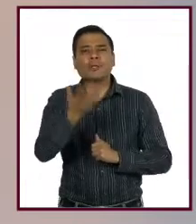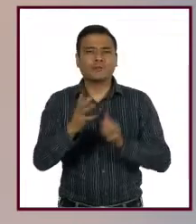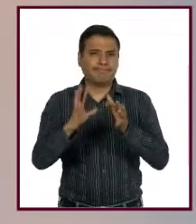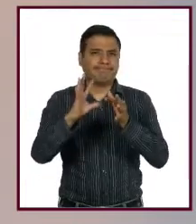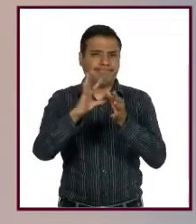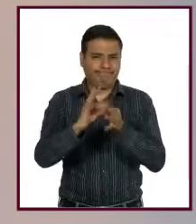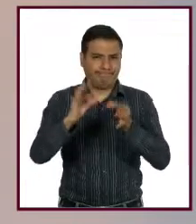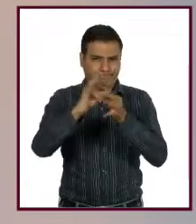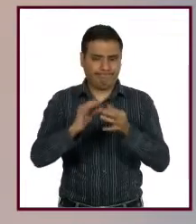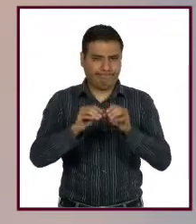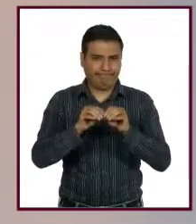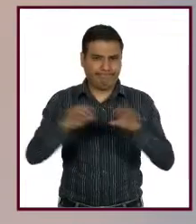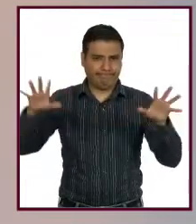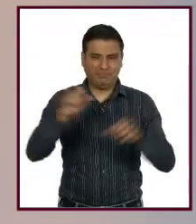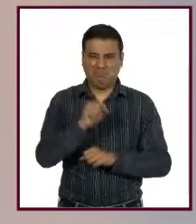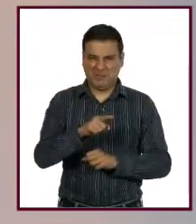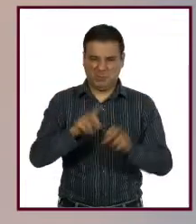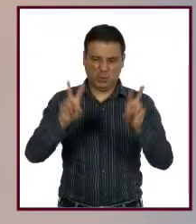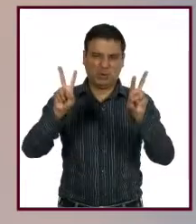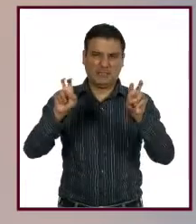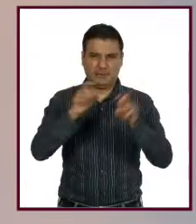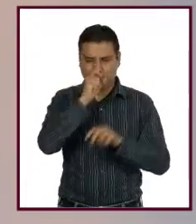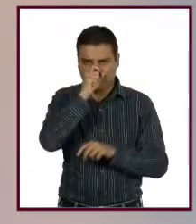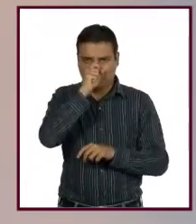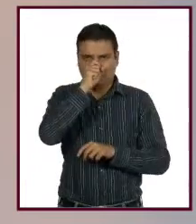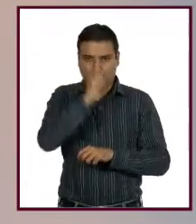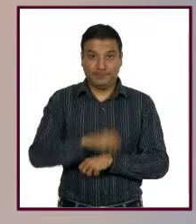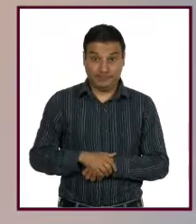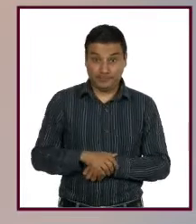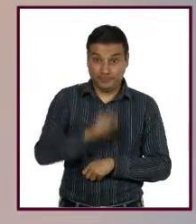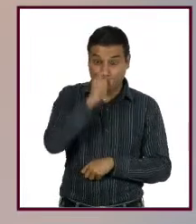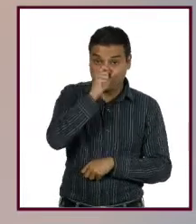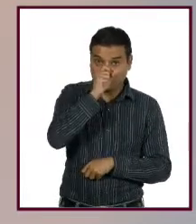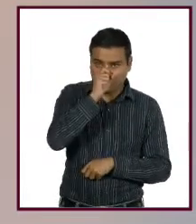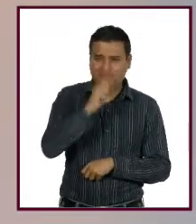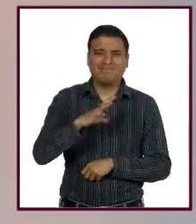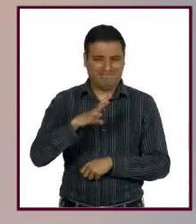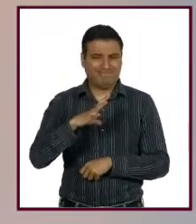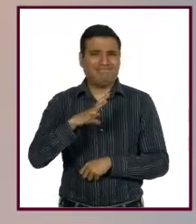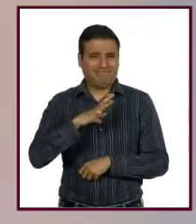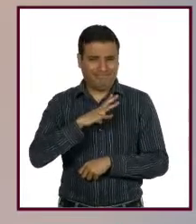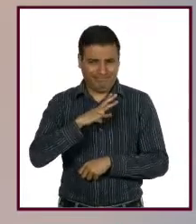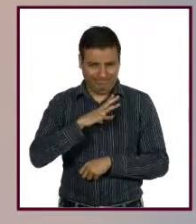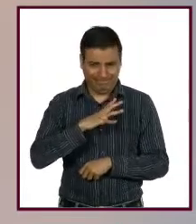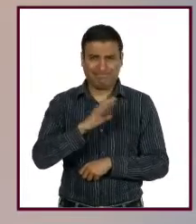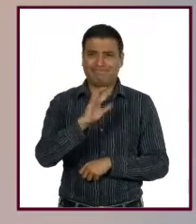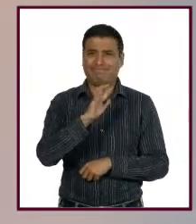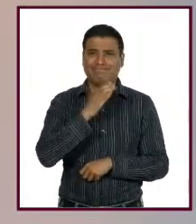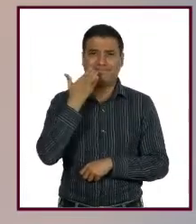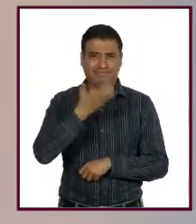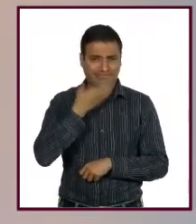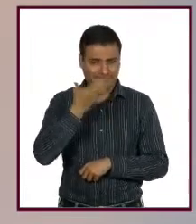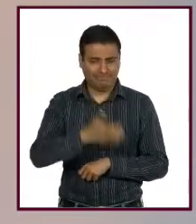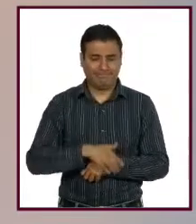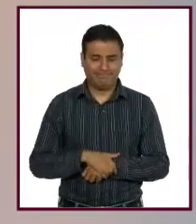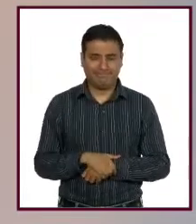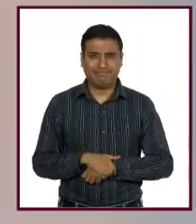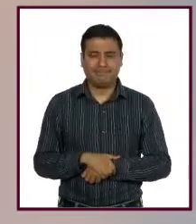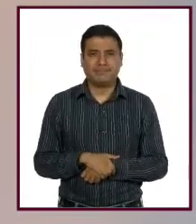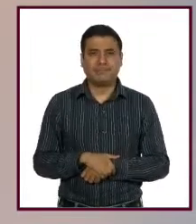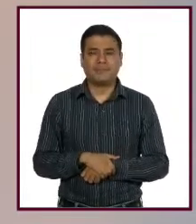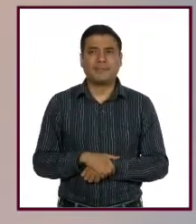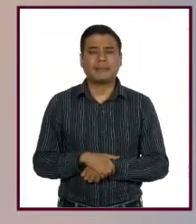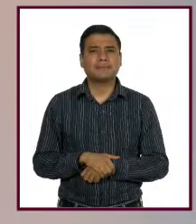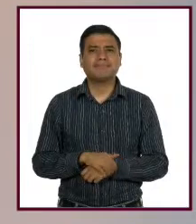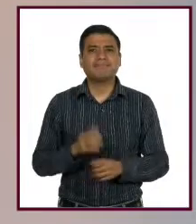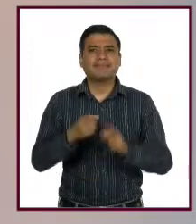con respecto al tema de los inhalables es que son sustancias que son comunes, que su inicio de